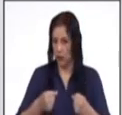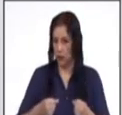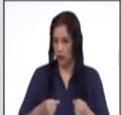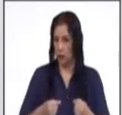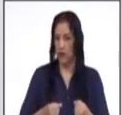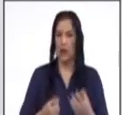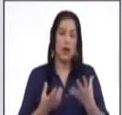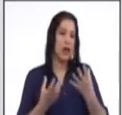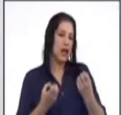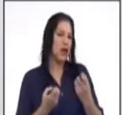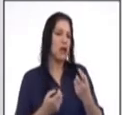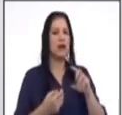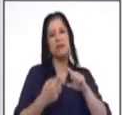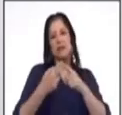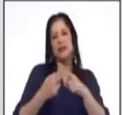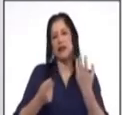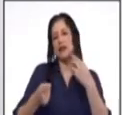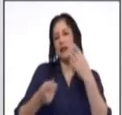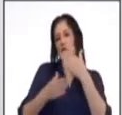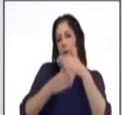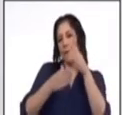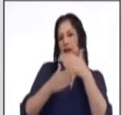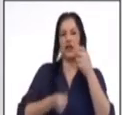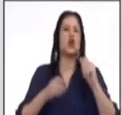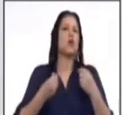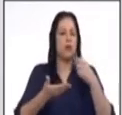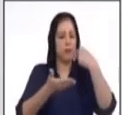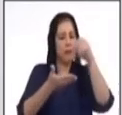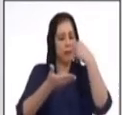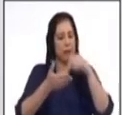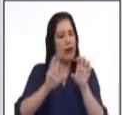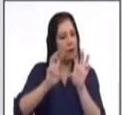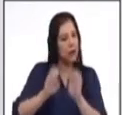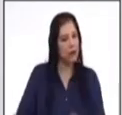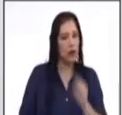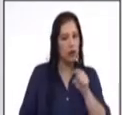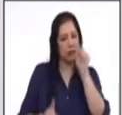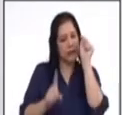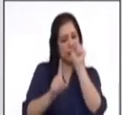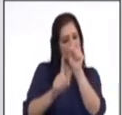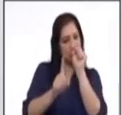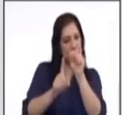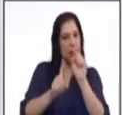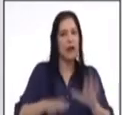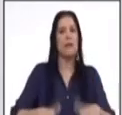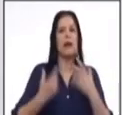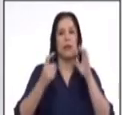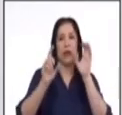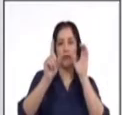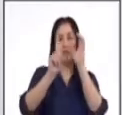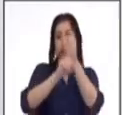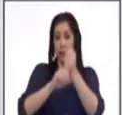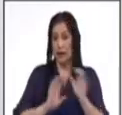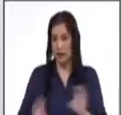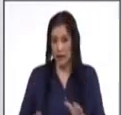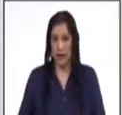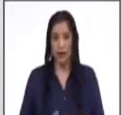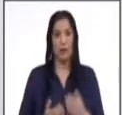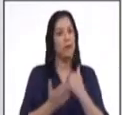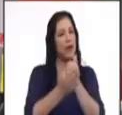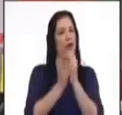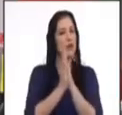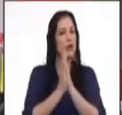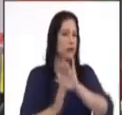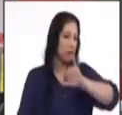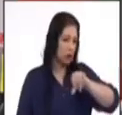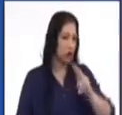Quiero empezar compartiendo los criterios de evaluación en los que pondrán énfasis para alcanzar su reto. ¿Me ayudas,